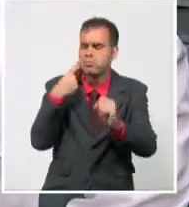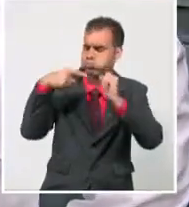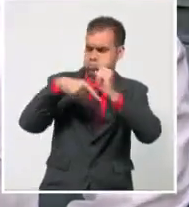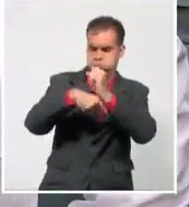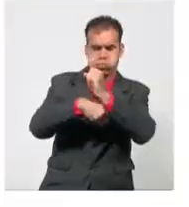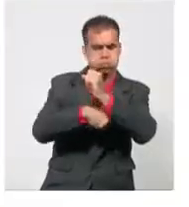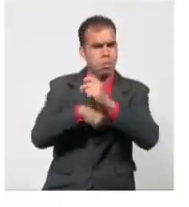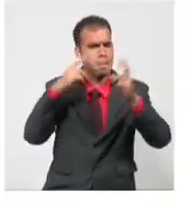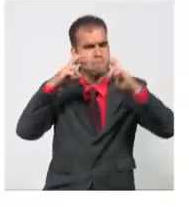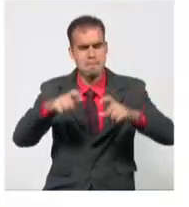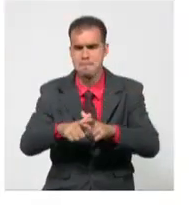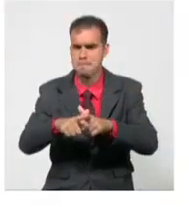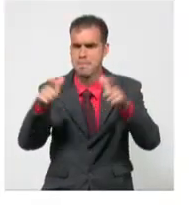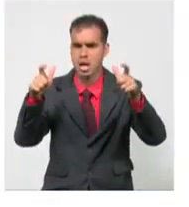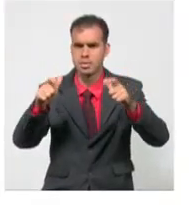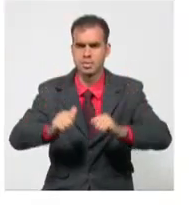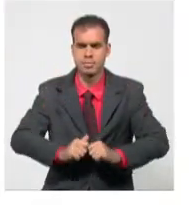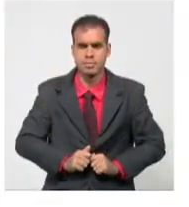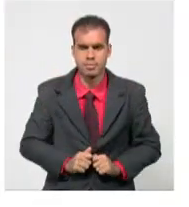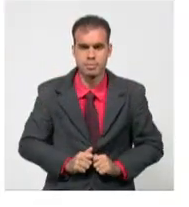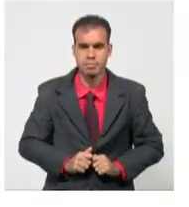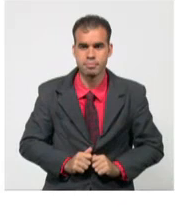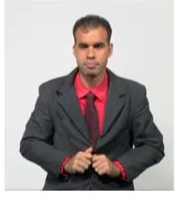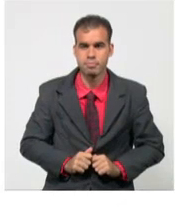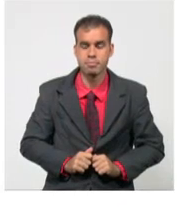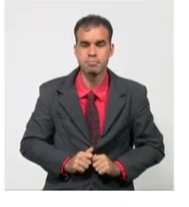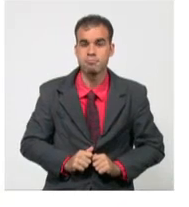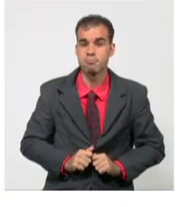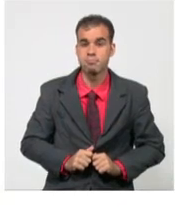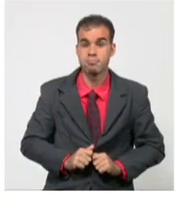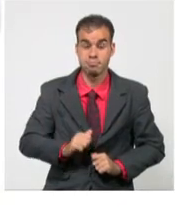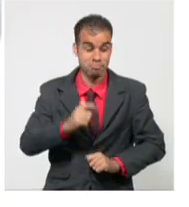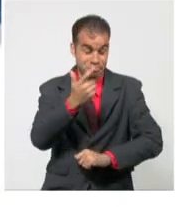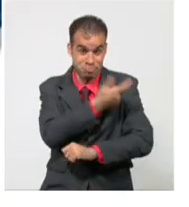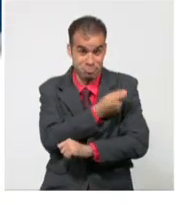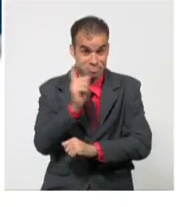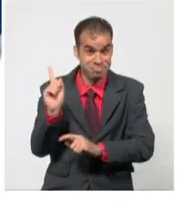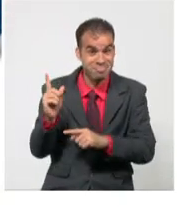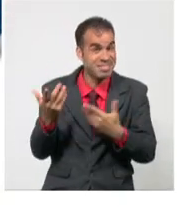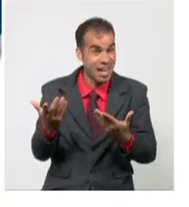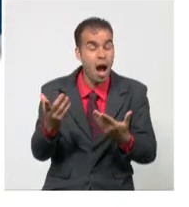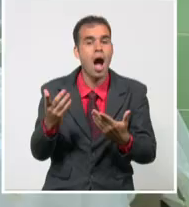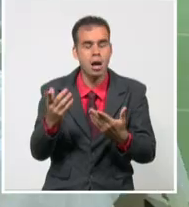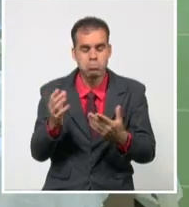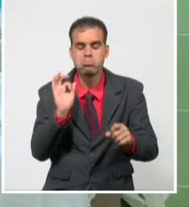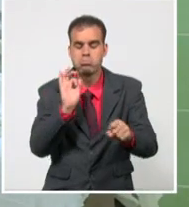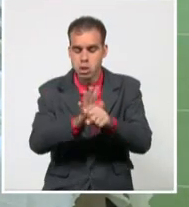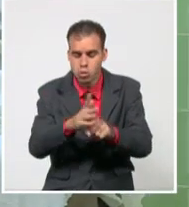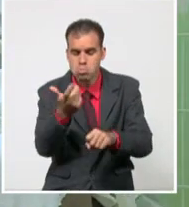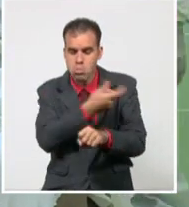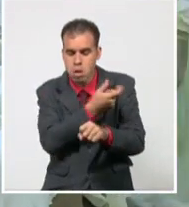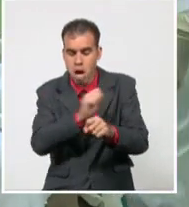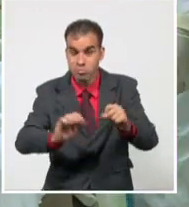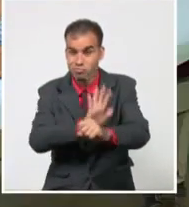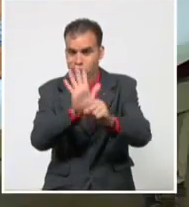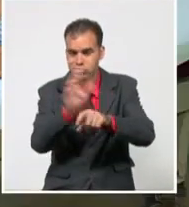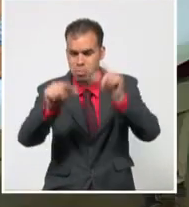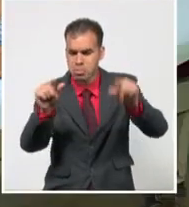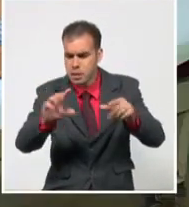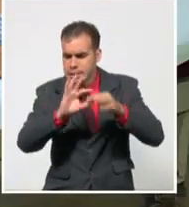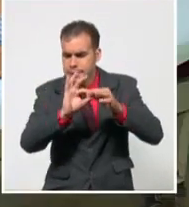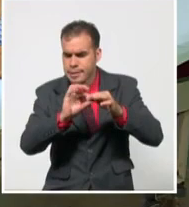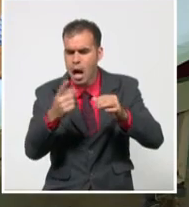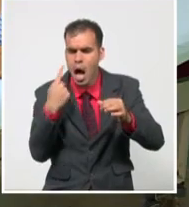con el producto. El itolizumab se introdujo en el protocolo para la COVID-19 desde abril del 2020 para